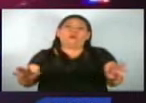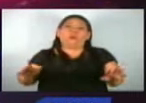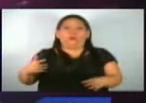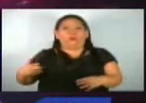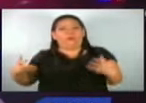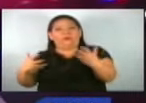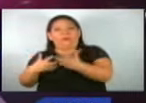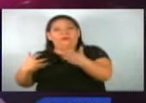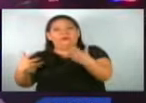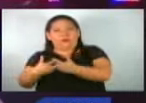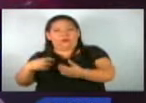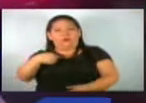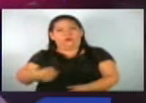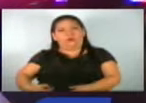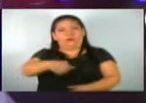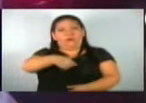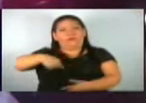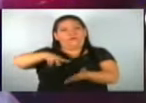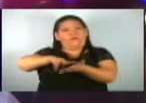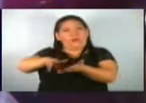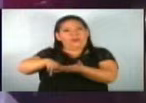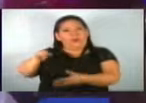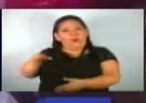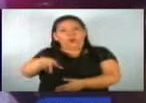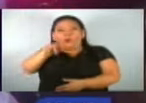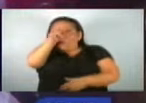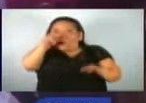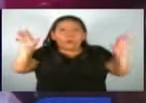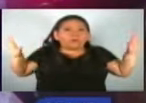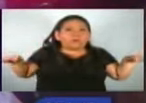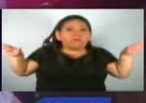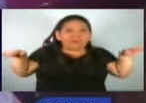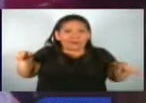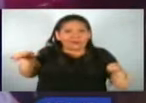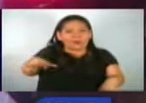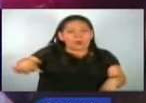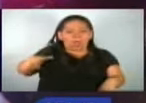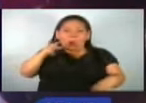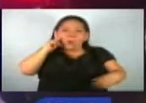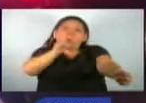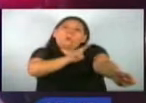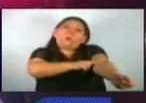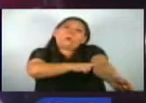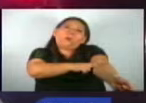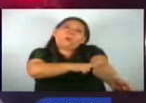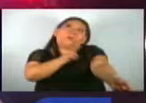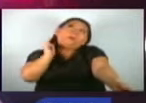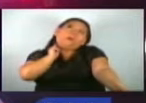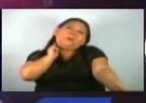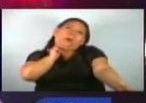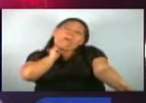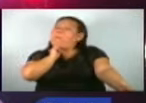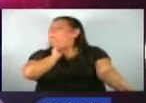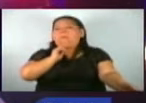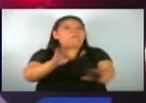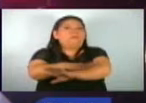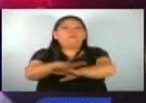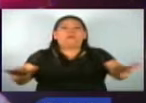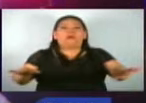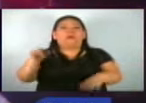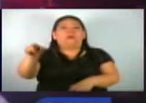compañeros, ¿verdad?, de Cruz Verde Seccional Aguilares, pues se tomaron signos vitales y pues ya no presentaba signos vitales el joven, que aproximadamente